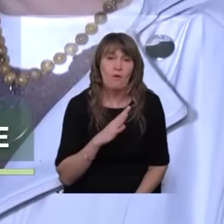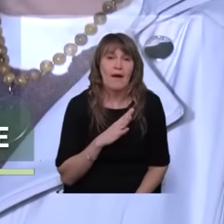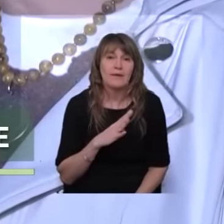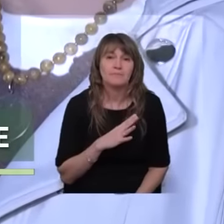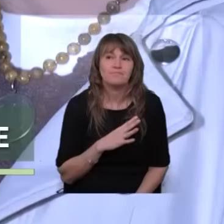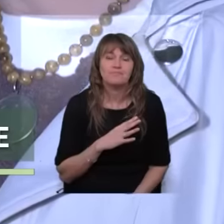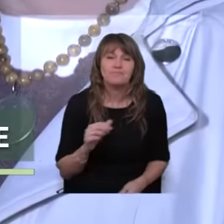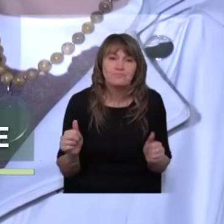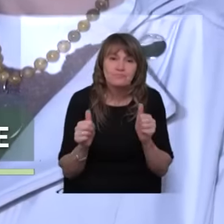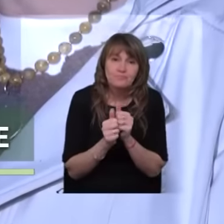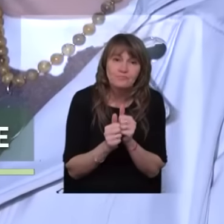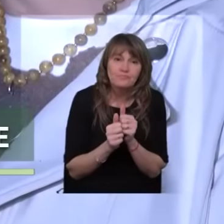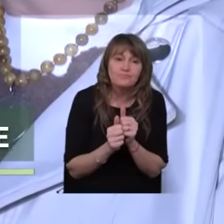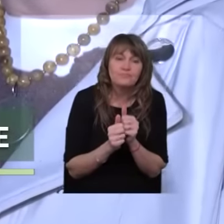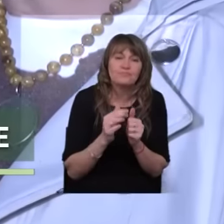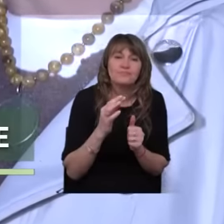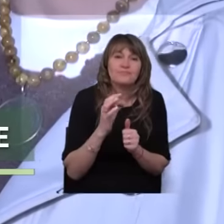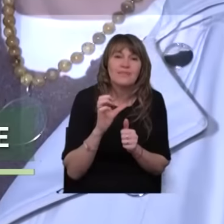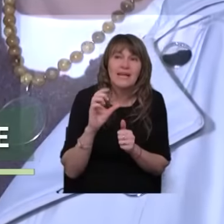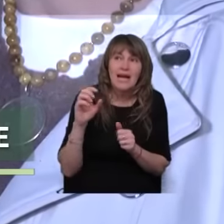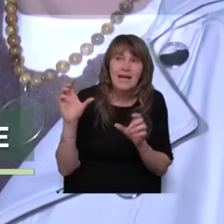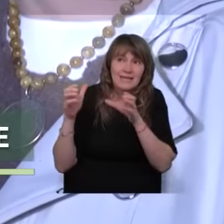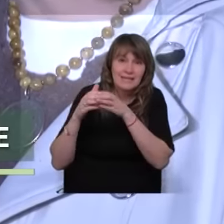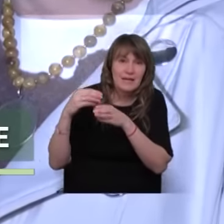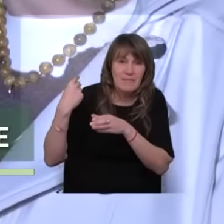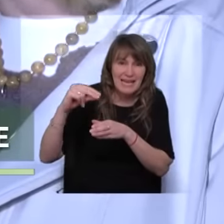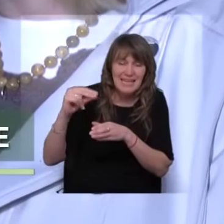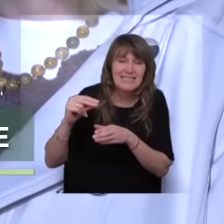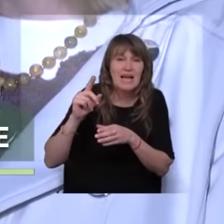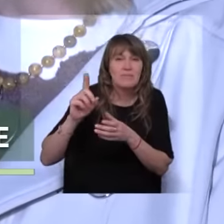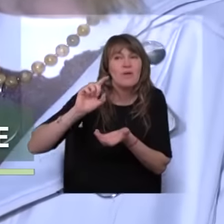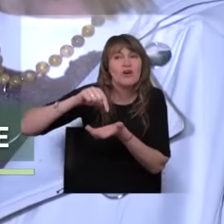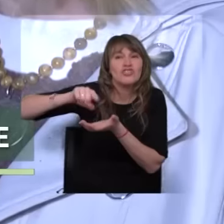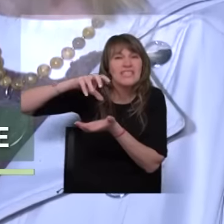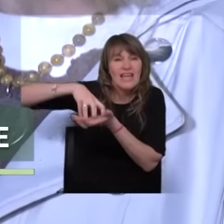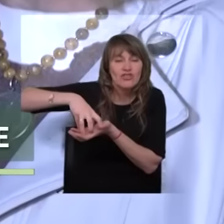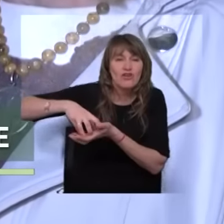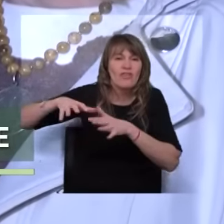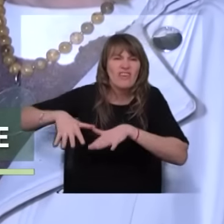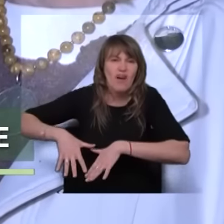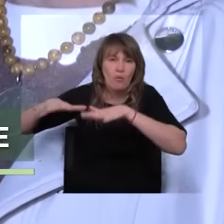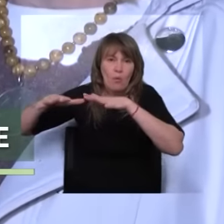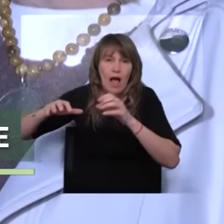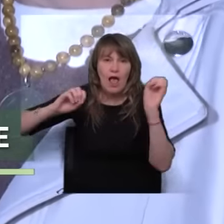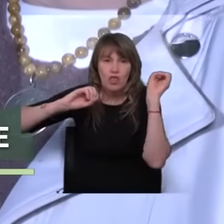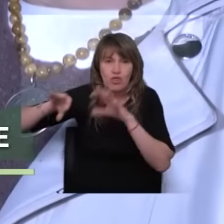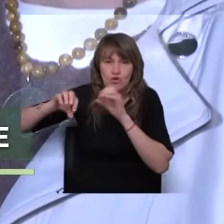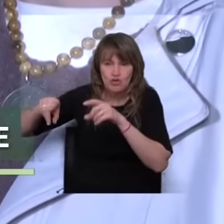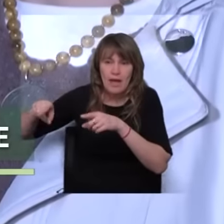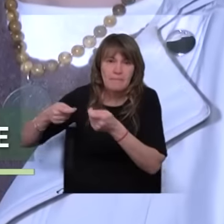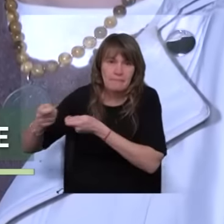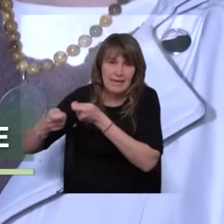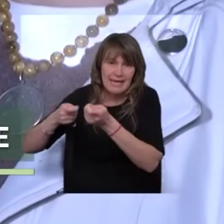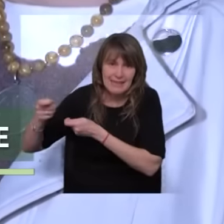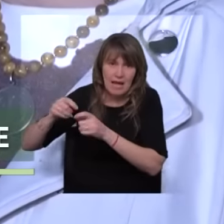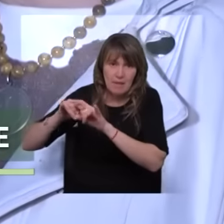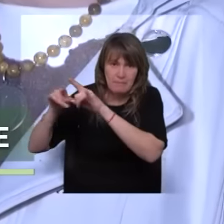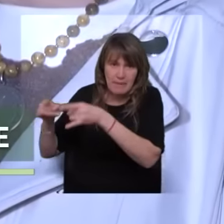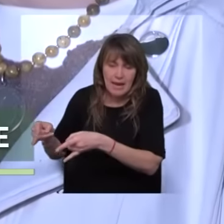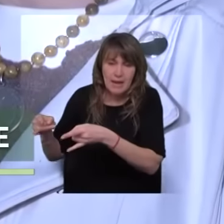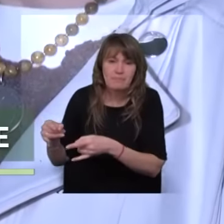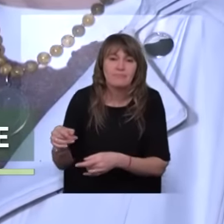con el seced pusieron a disposición el centro de evacuados El sinae brindó las lo que se necesita para